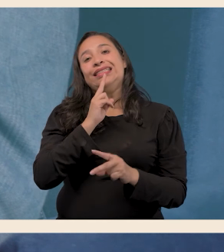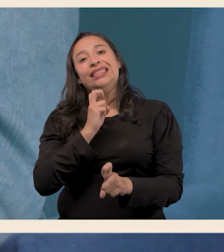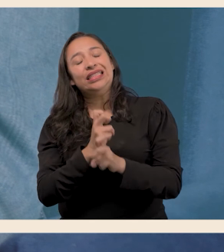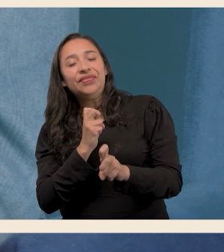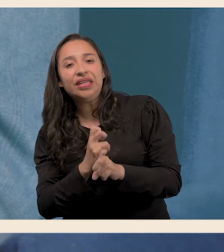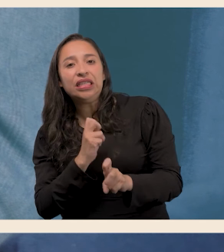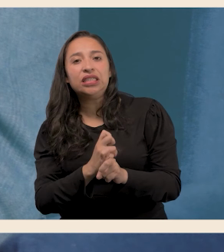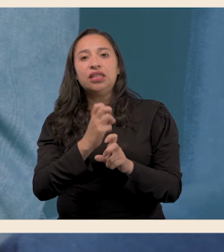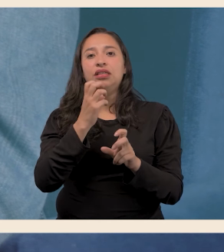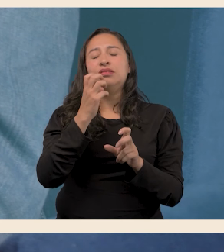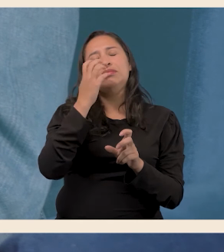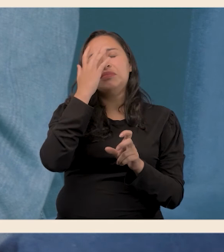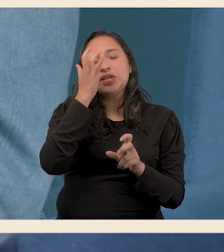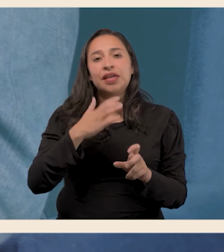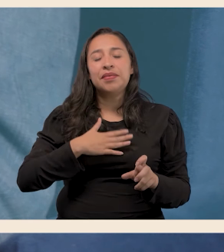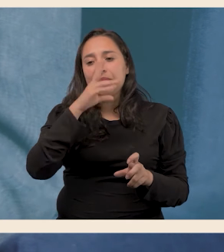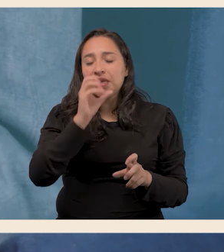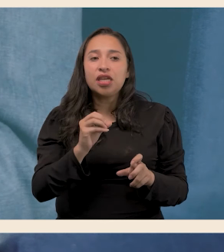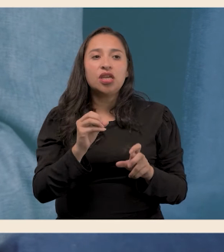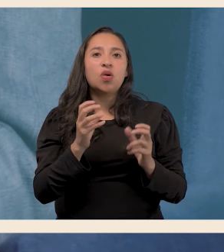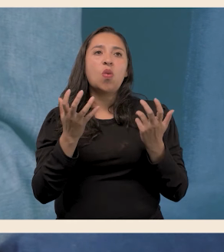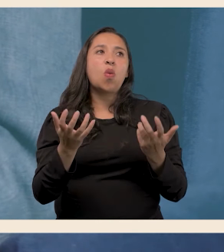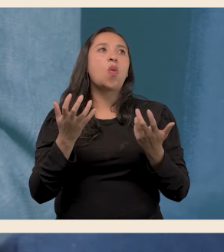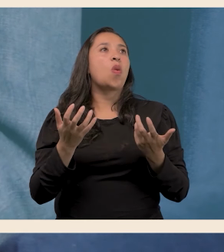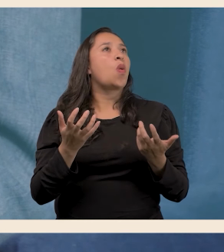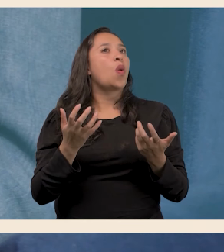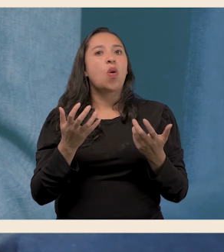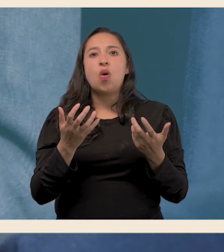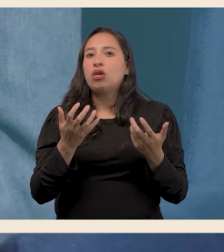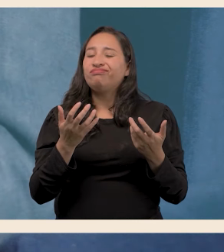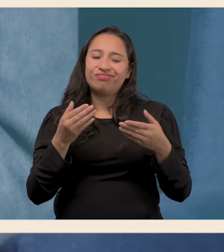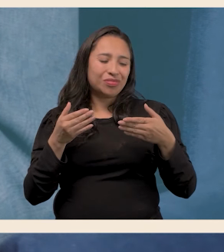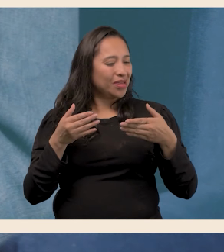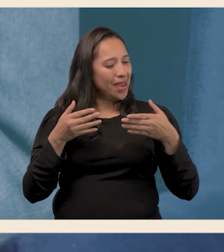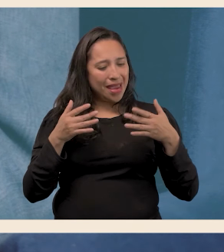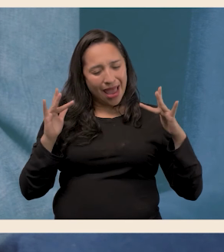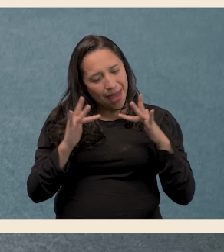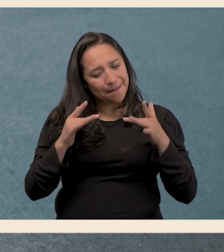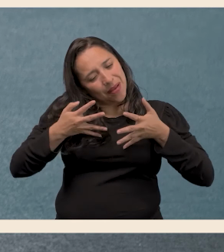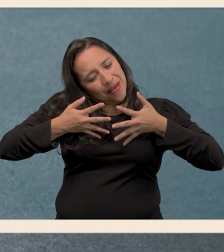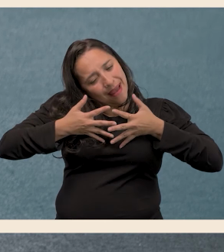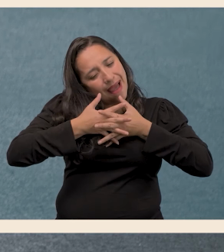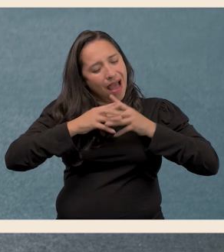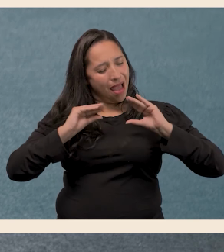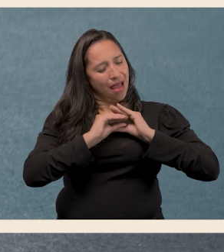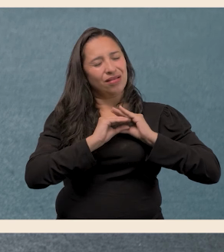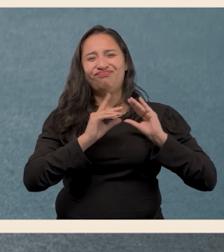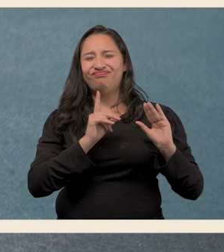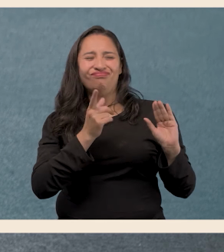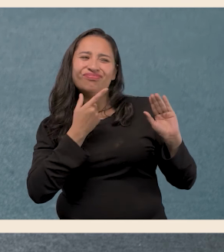sencilla razón de que él no se acopló, o sea, veía que no se acoplaba y se me perdía, porque